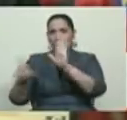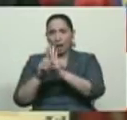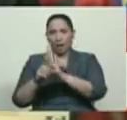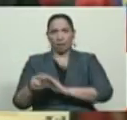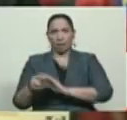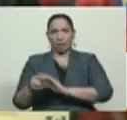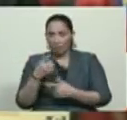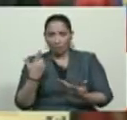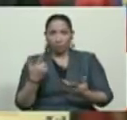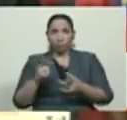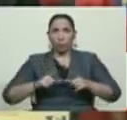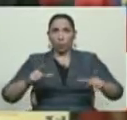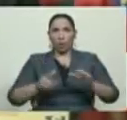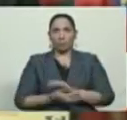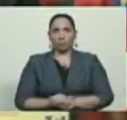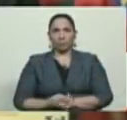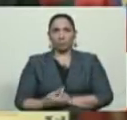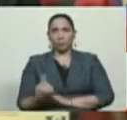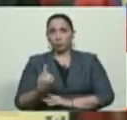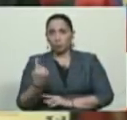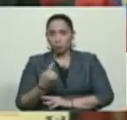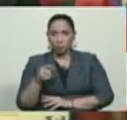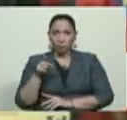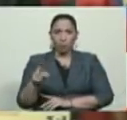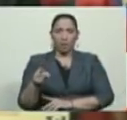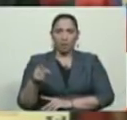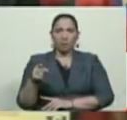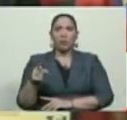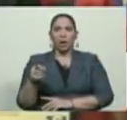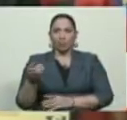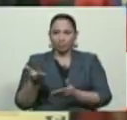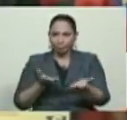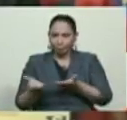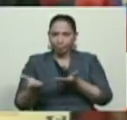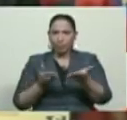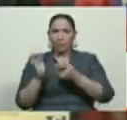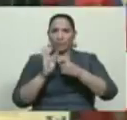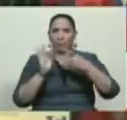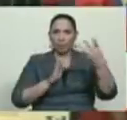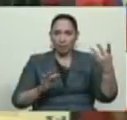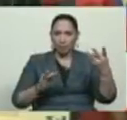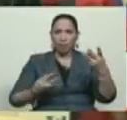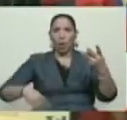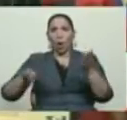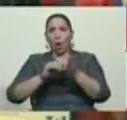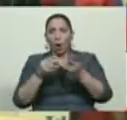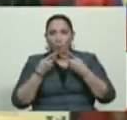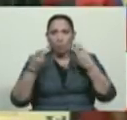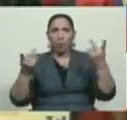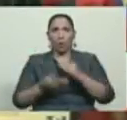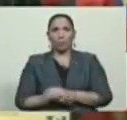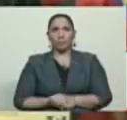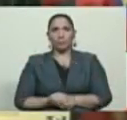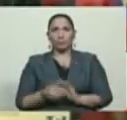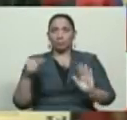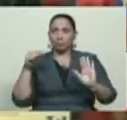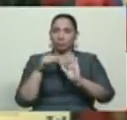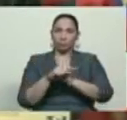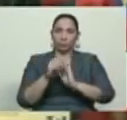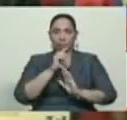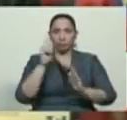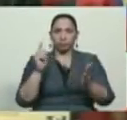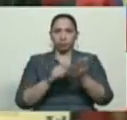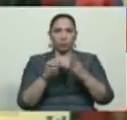de la... Solo ello serviría como fundamento para declarar de nuevo la nulidad absoluta de todos los